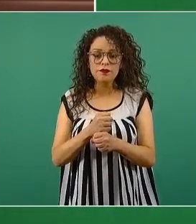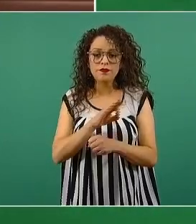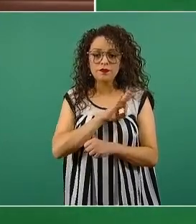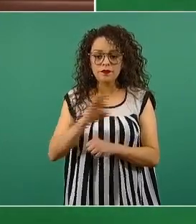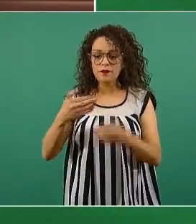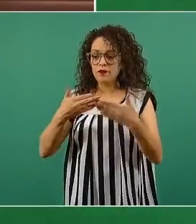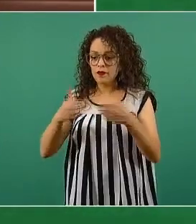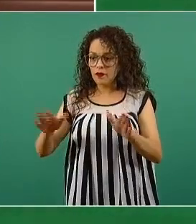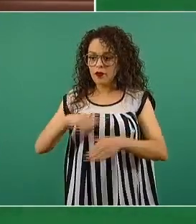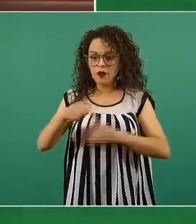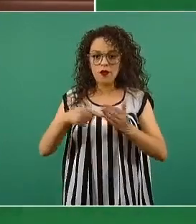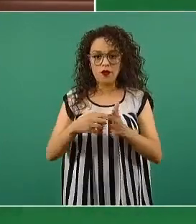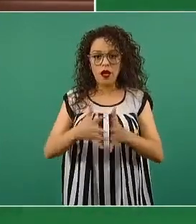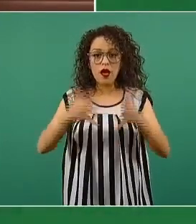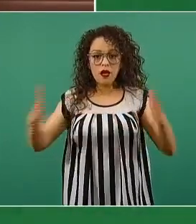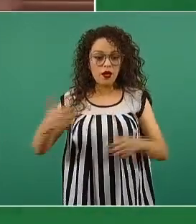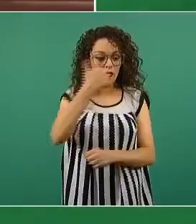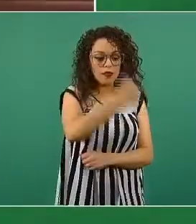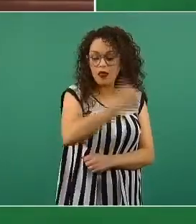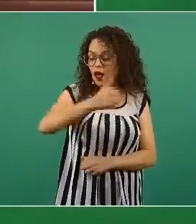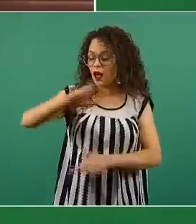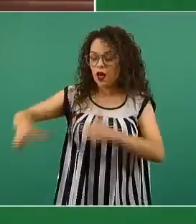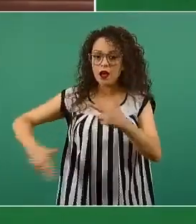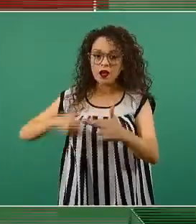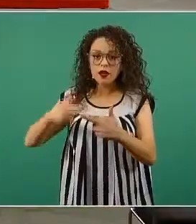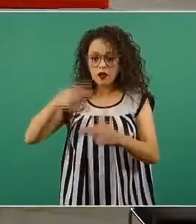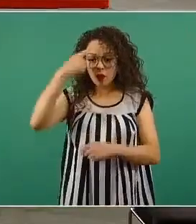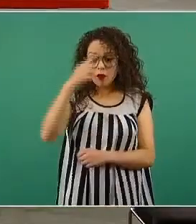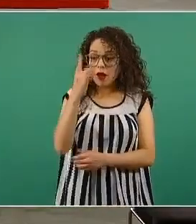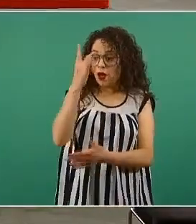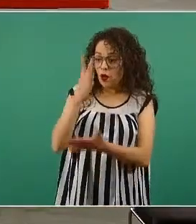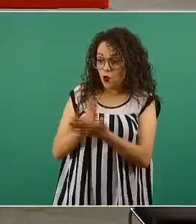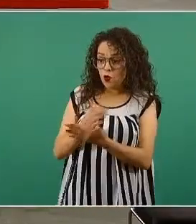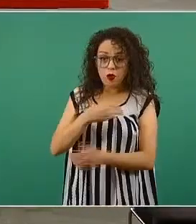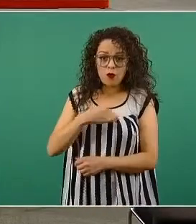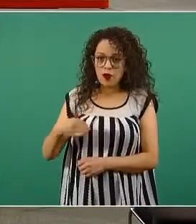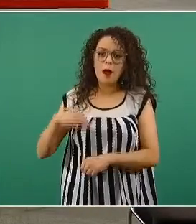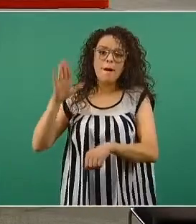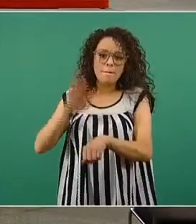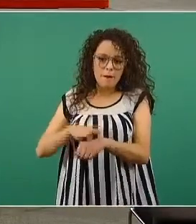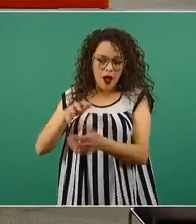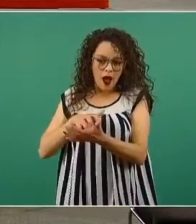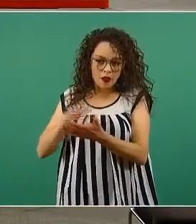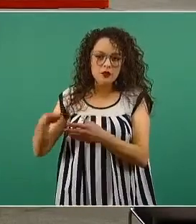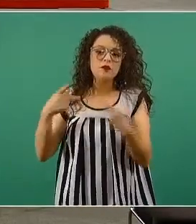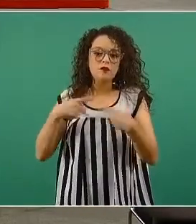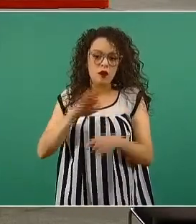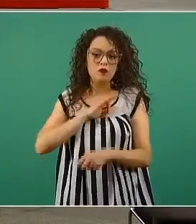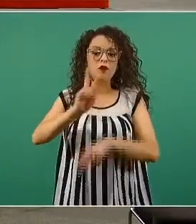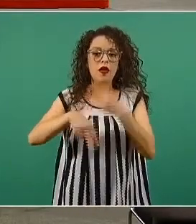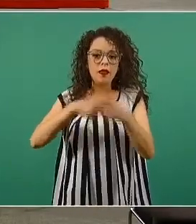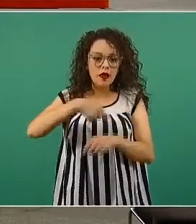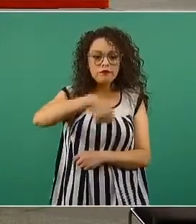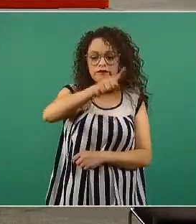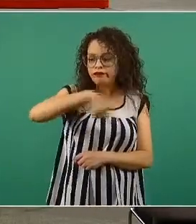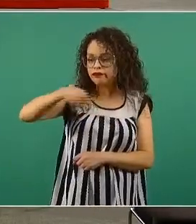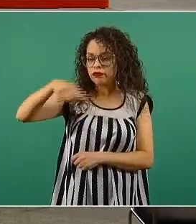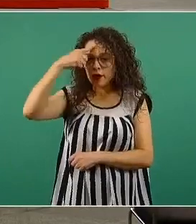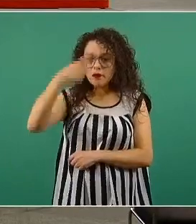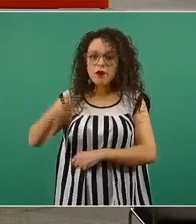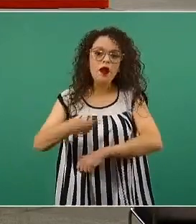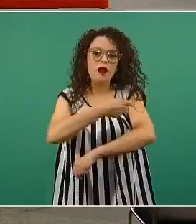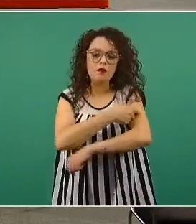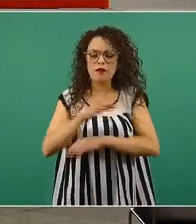macrocentros regionales que puedan cubrir más de un municipio, donde las personas se puedan mover a vacunar y hacerlo igual de